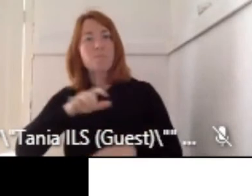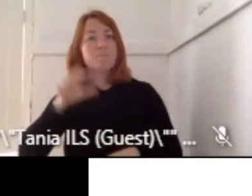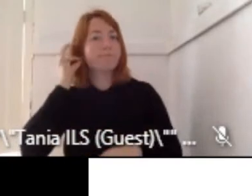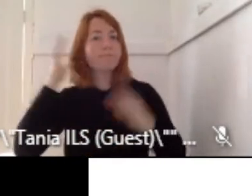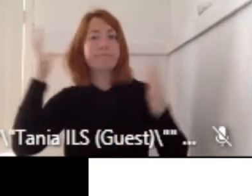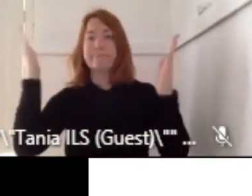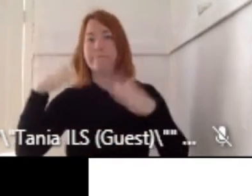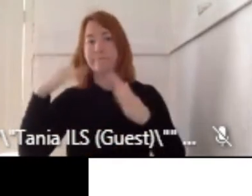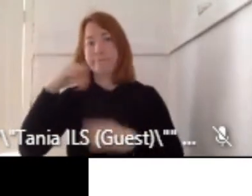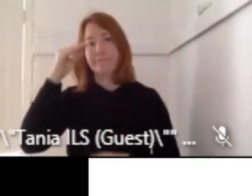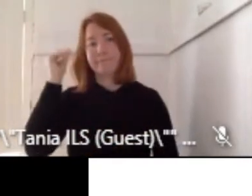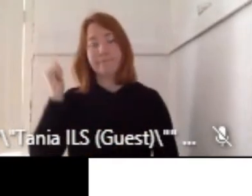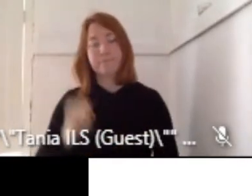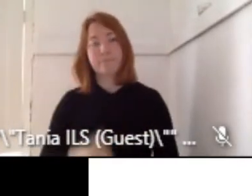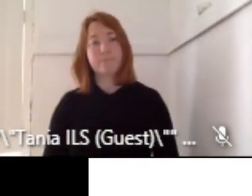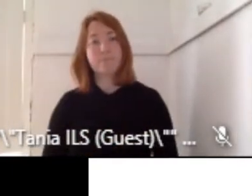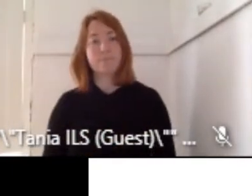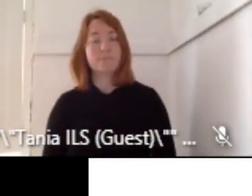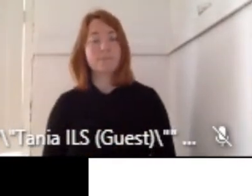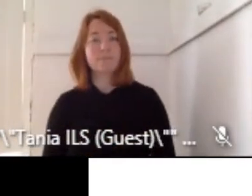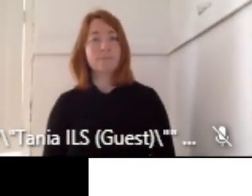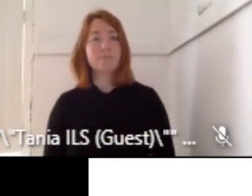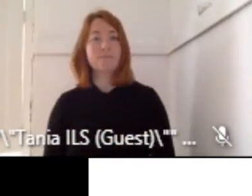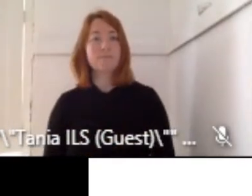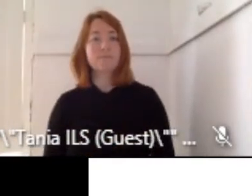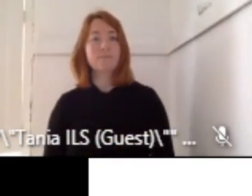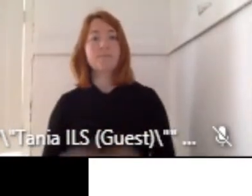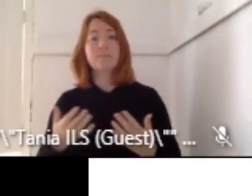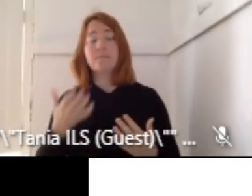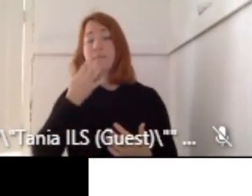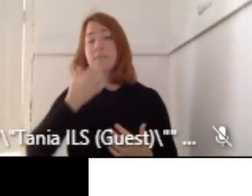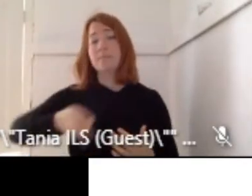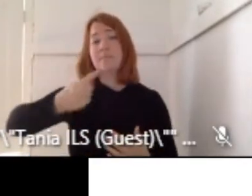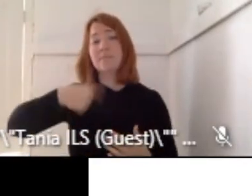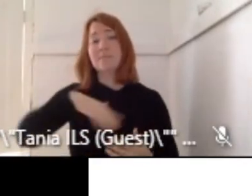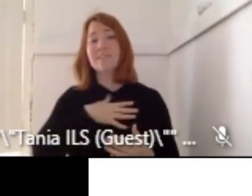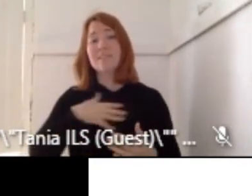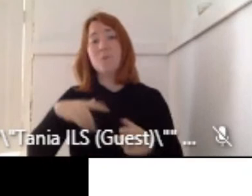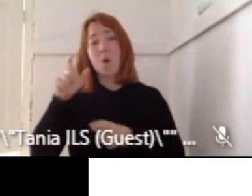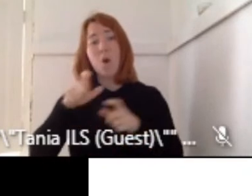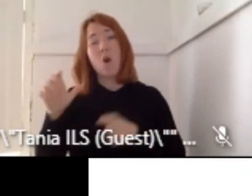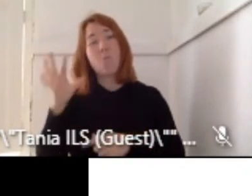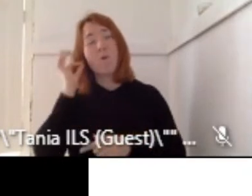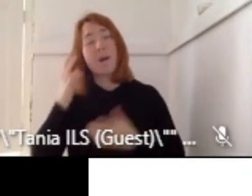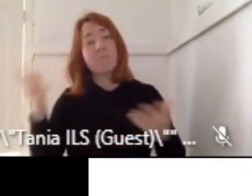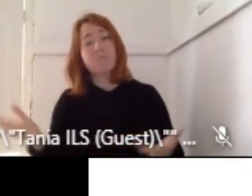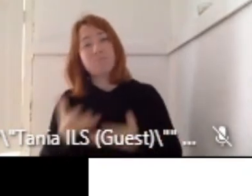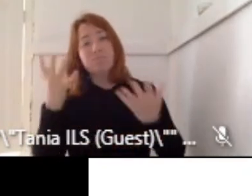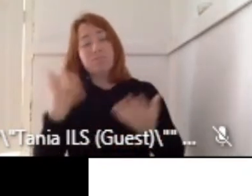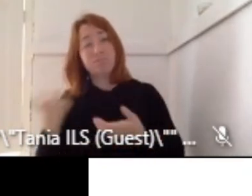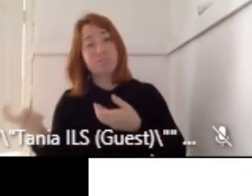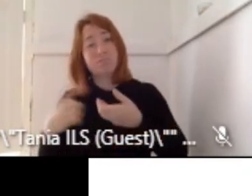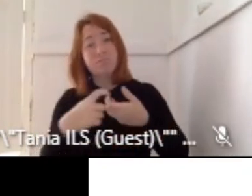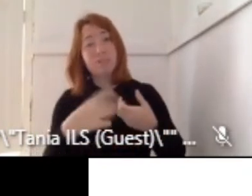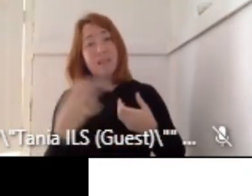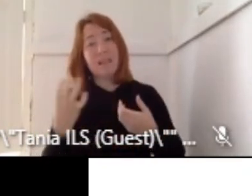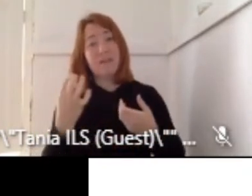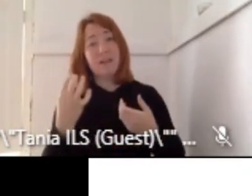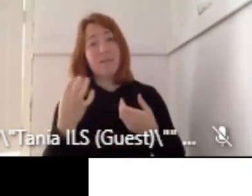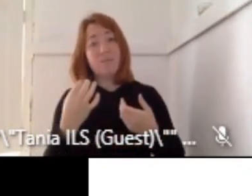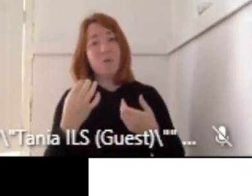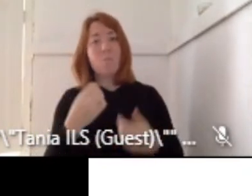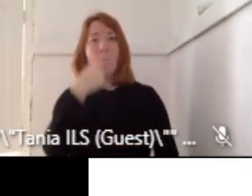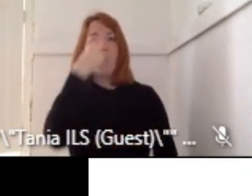Y si nosotros queremos incorporar más mujeres a esta disciplina, lo primero que necesitamos cambiar es la imagen masculina de la